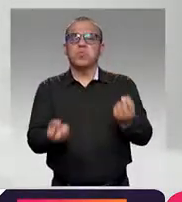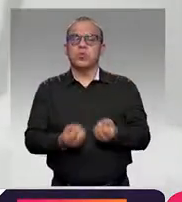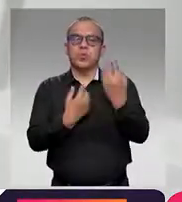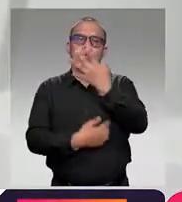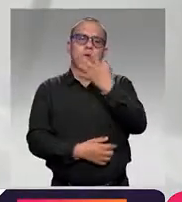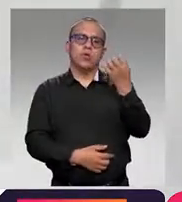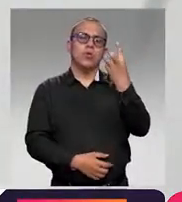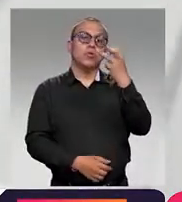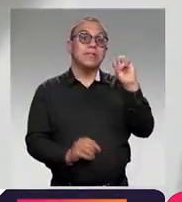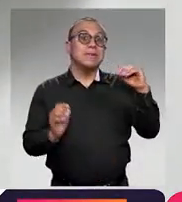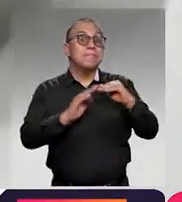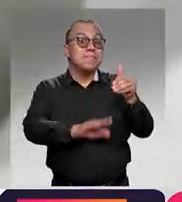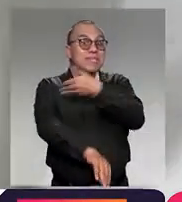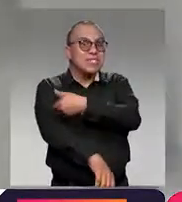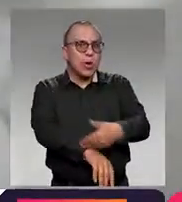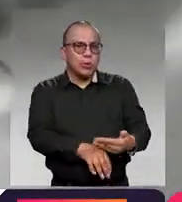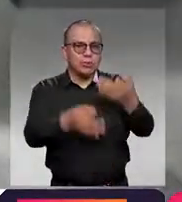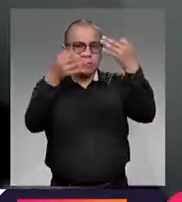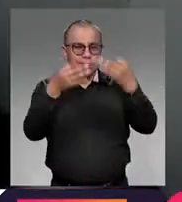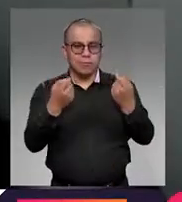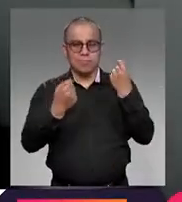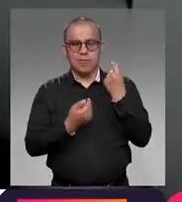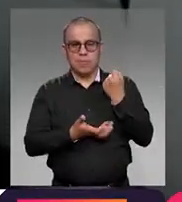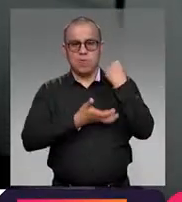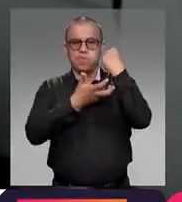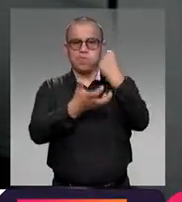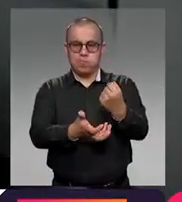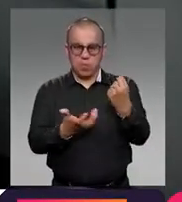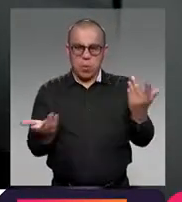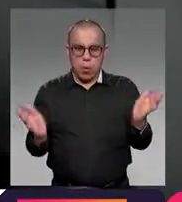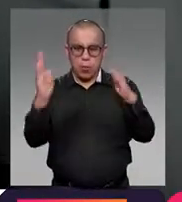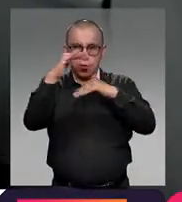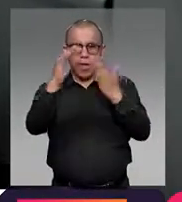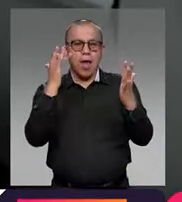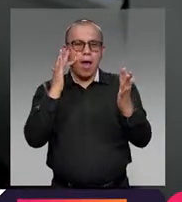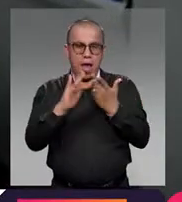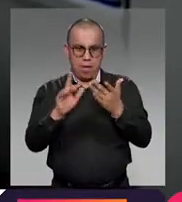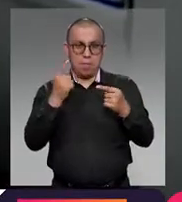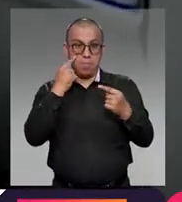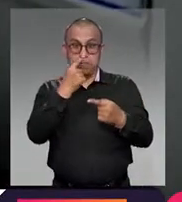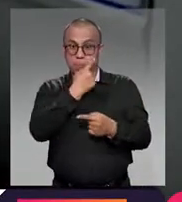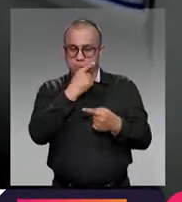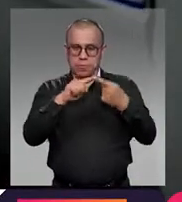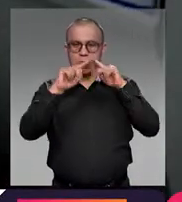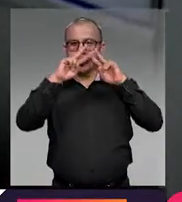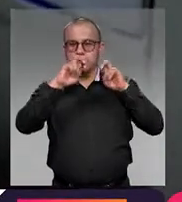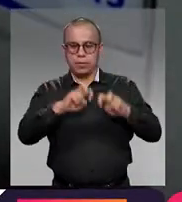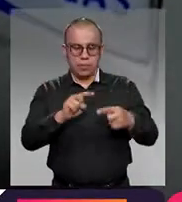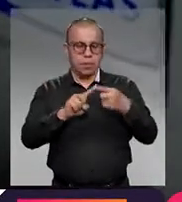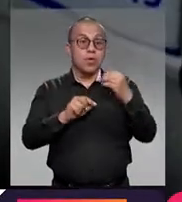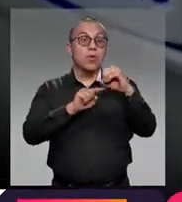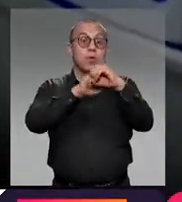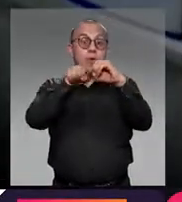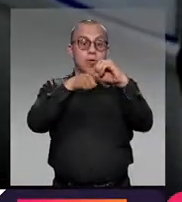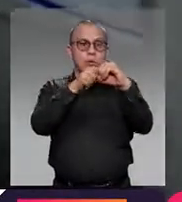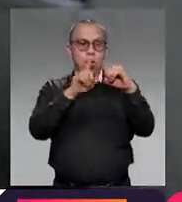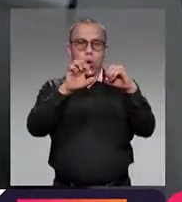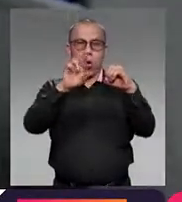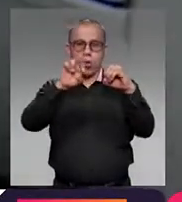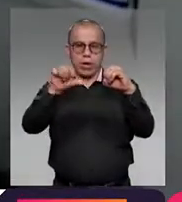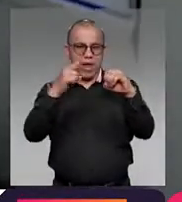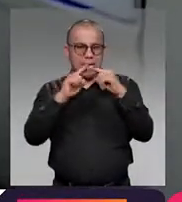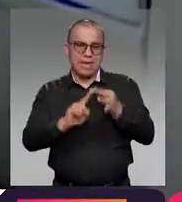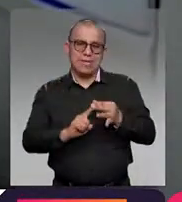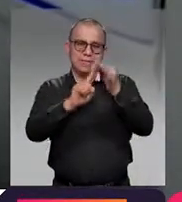480 millones de pesos para la compra de un tomógrafo óptico un topógrafo corneal de elevación entre otros